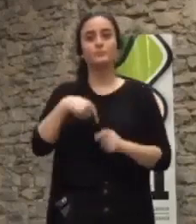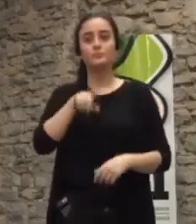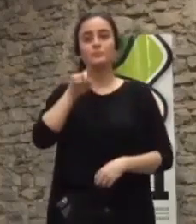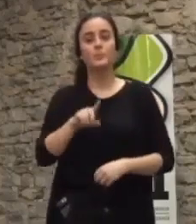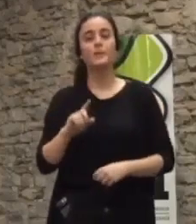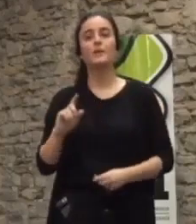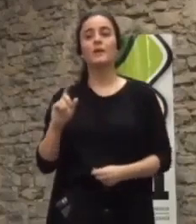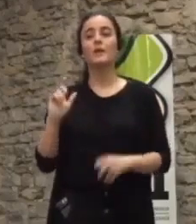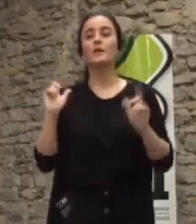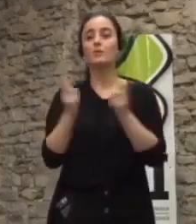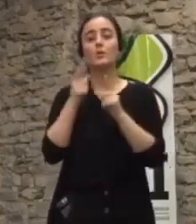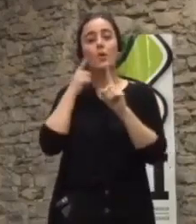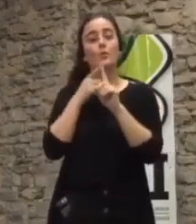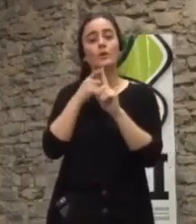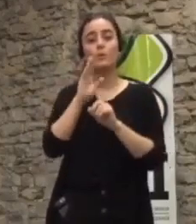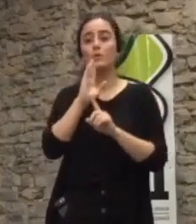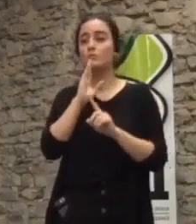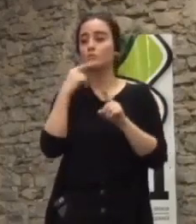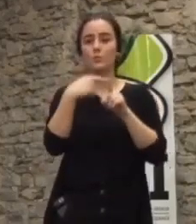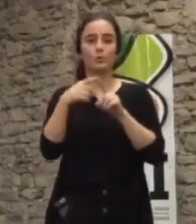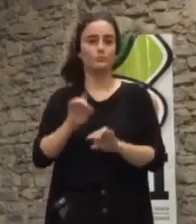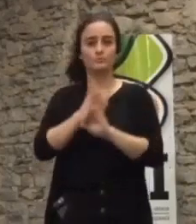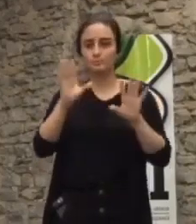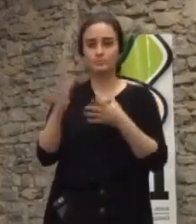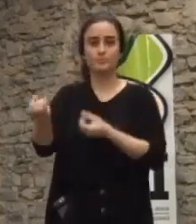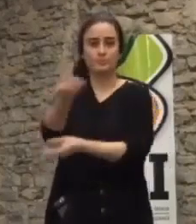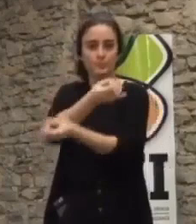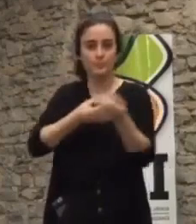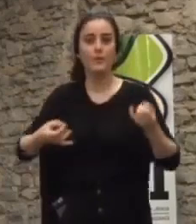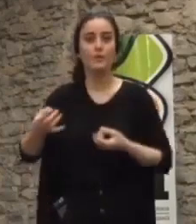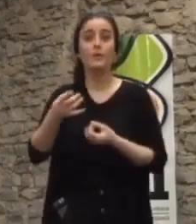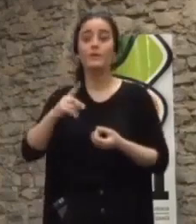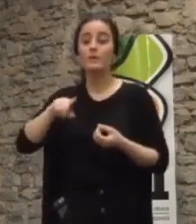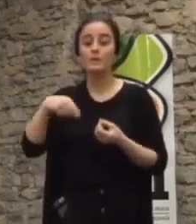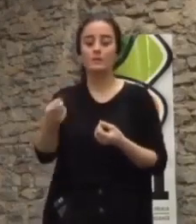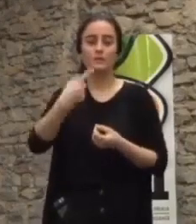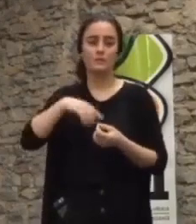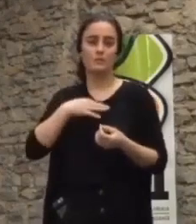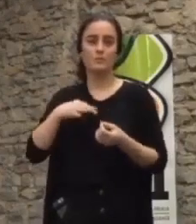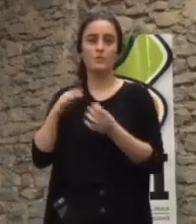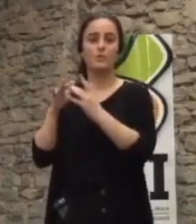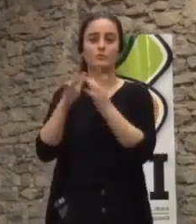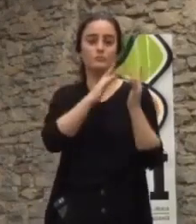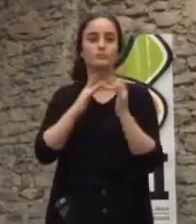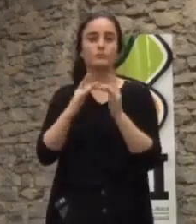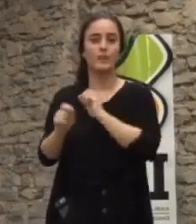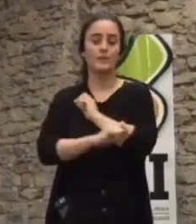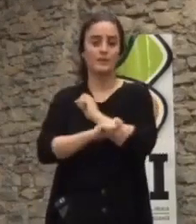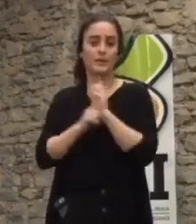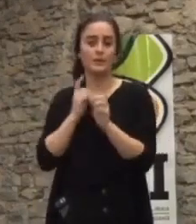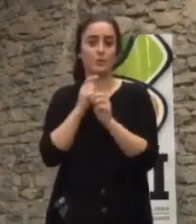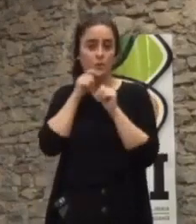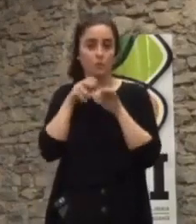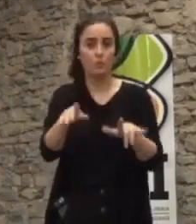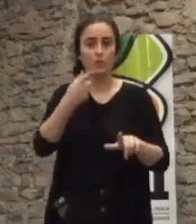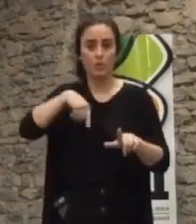reuniones para compartir, como os decía, todas estas vivencias. Y hemos podido interconectar un buen número de estrategias antirrumores que